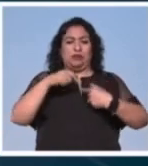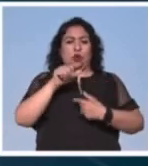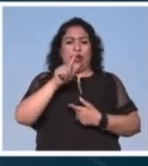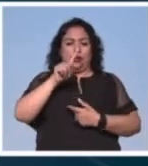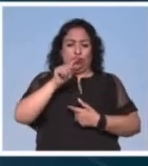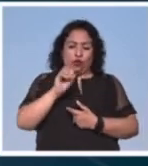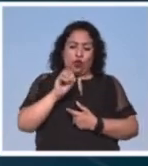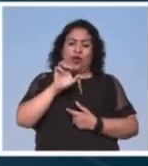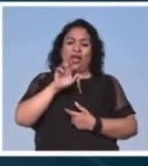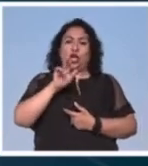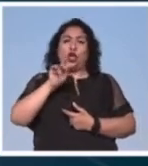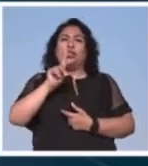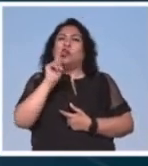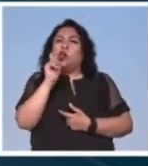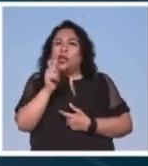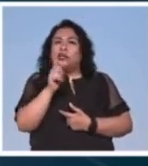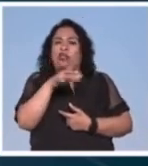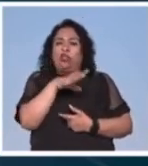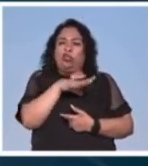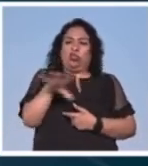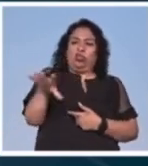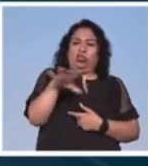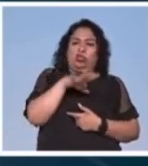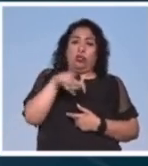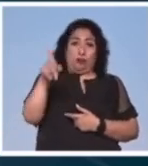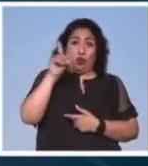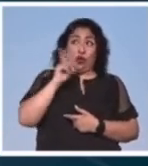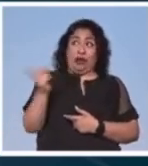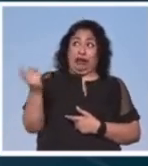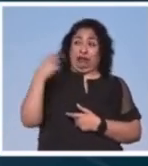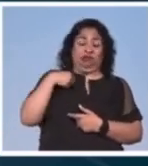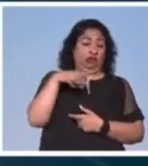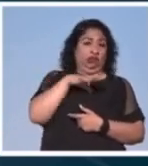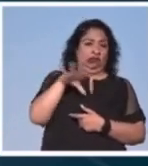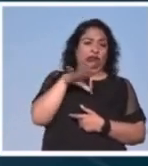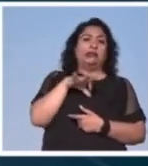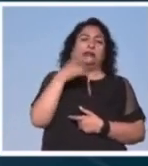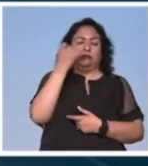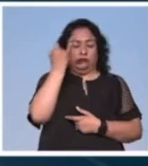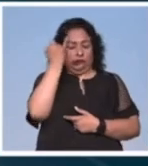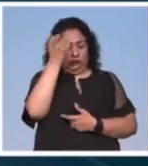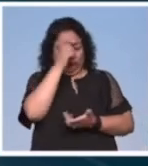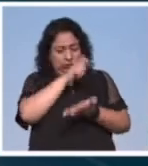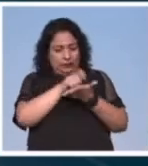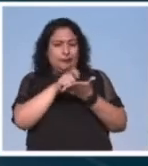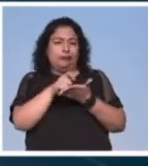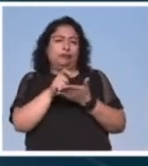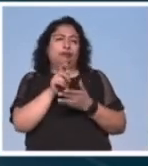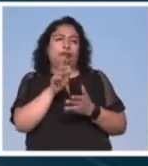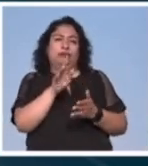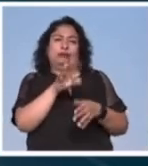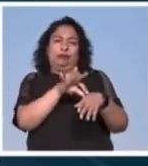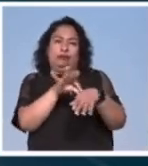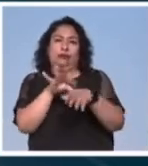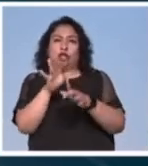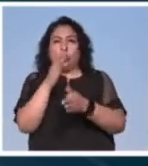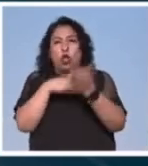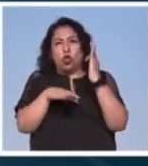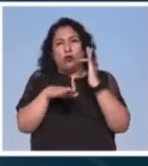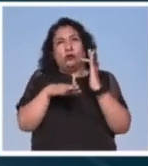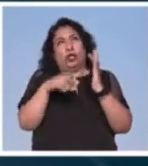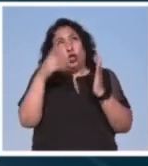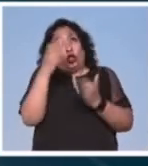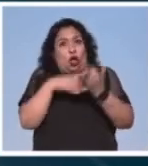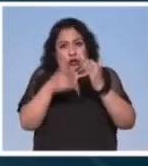poema que surge del rechazo de la mujer a la que se ama, ¿no? Todos hemos pasado por eso, bueno, no sé si todos, pero